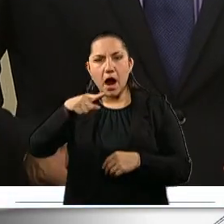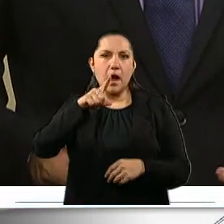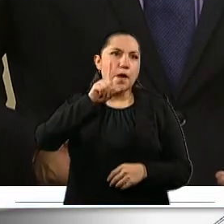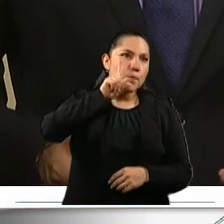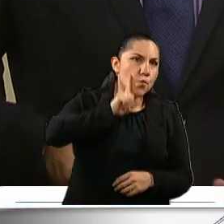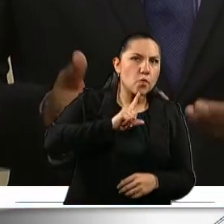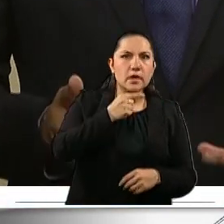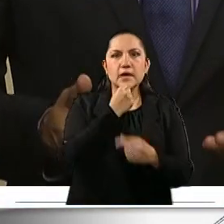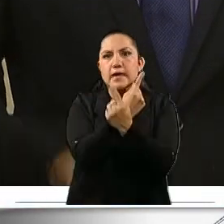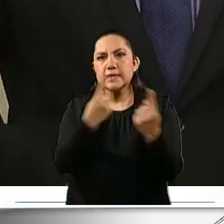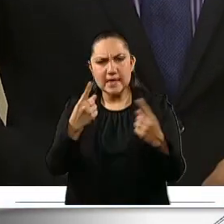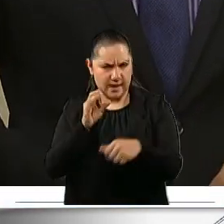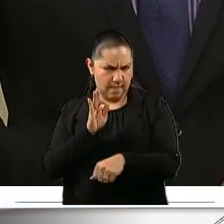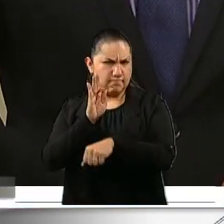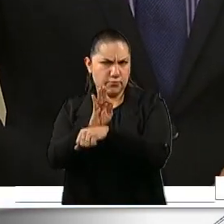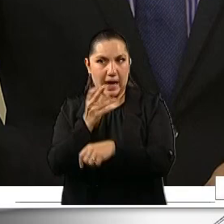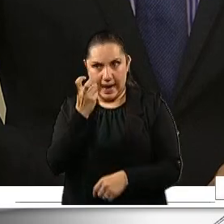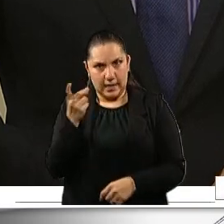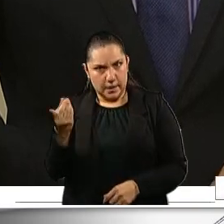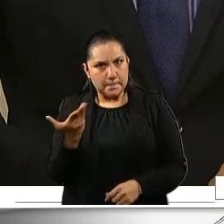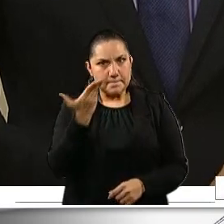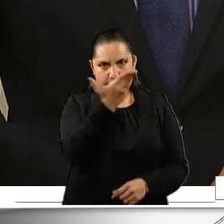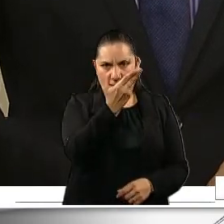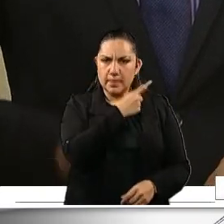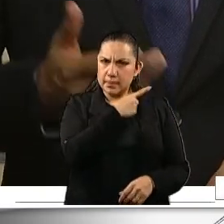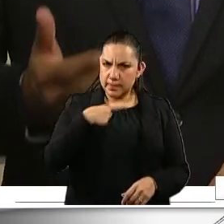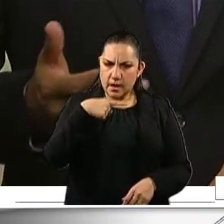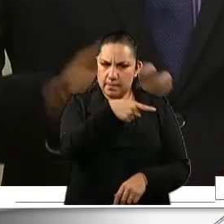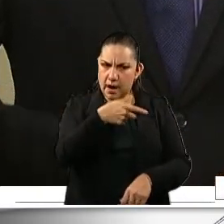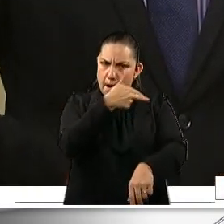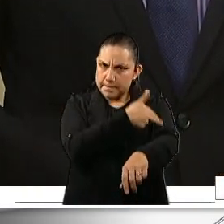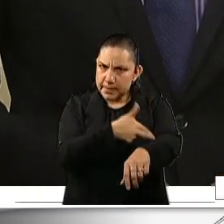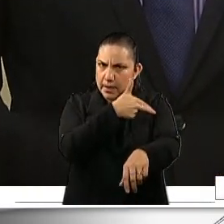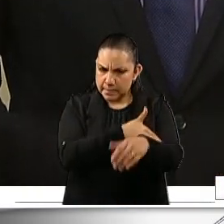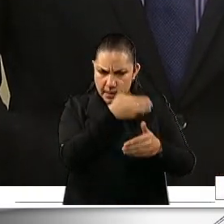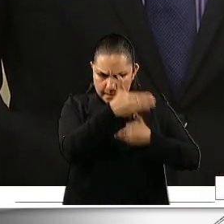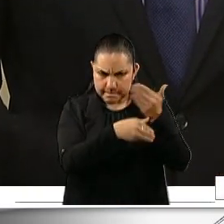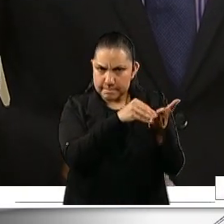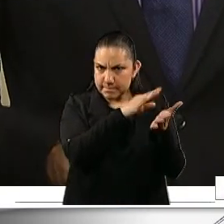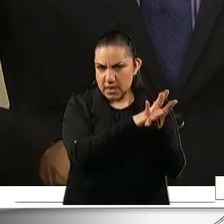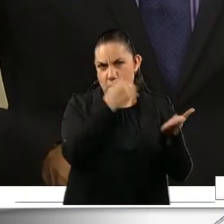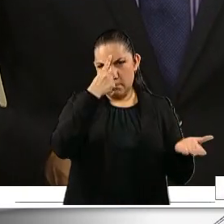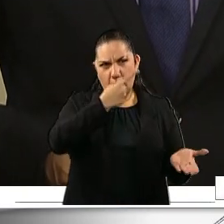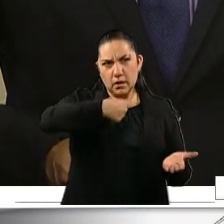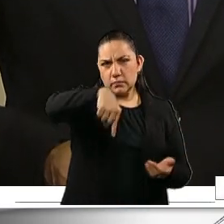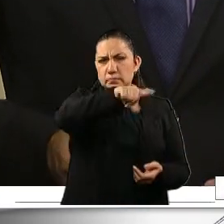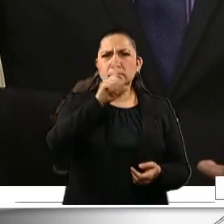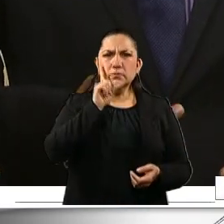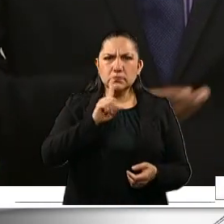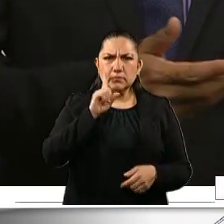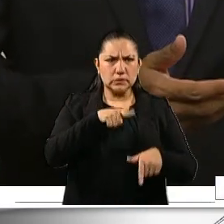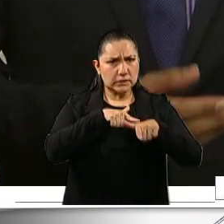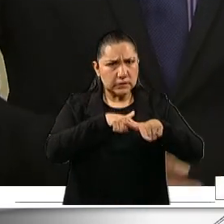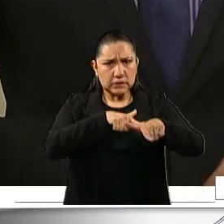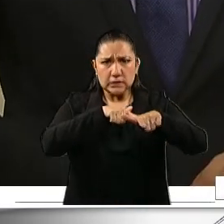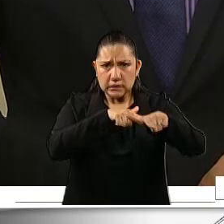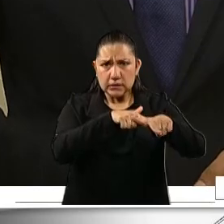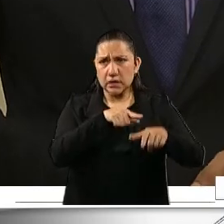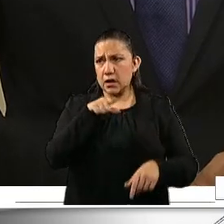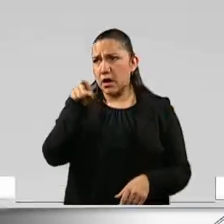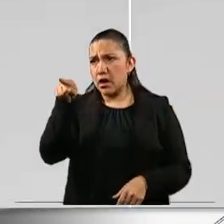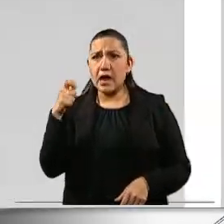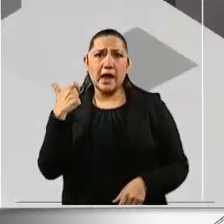y evitar que más mujeres sigan siendo Víctimas de la violencia y sean alejadas de sus hijos e hijas por parte de sus ex